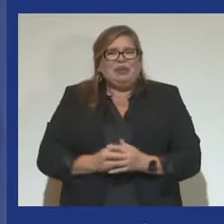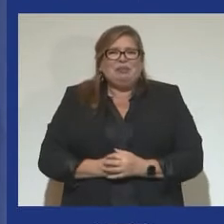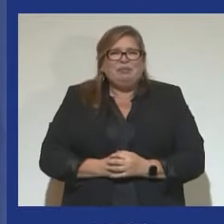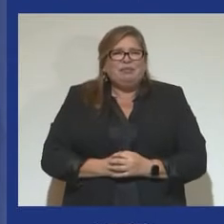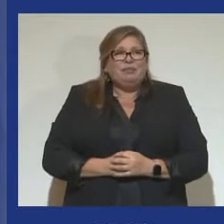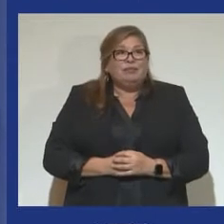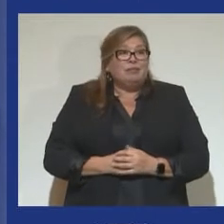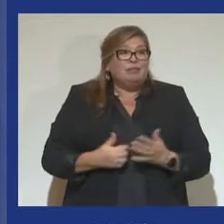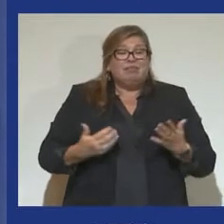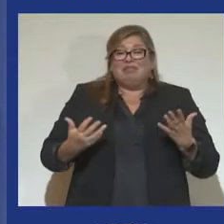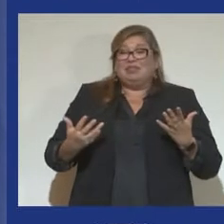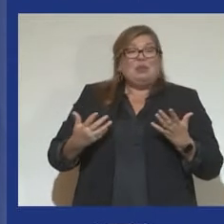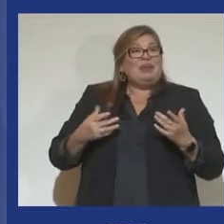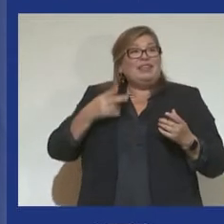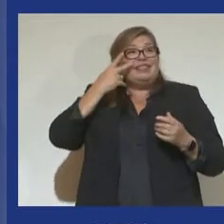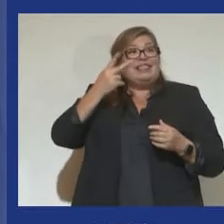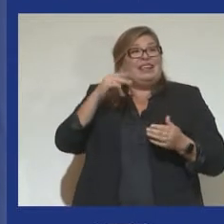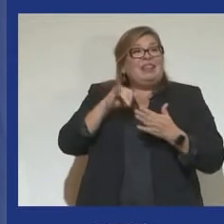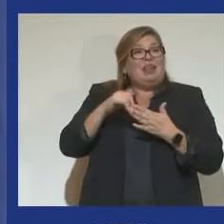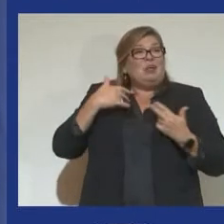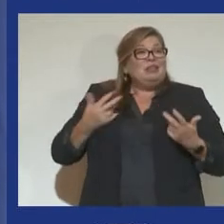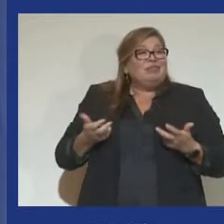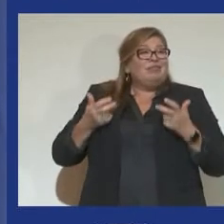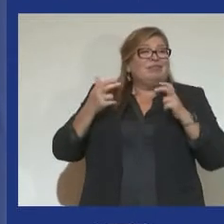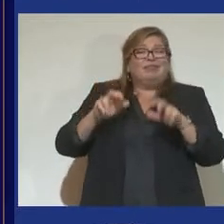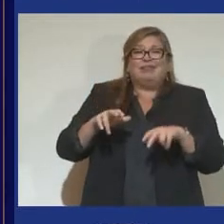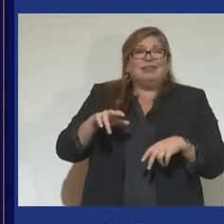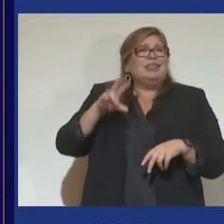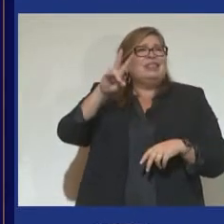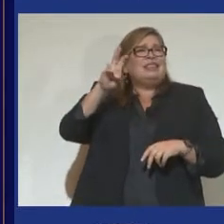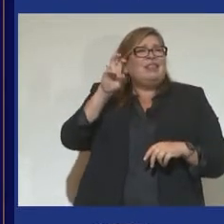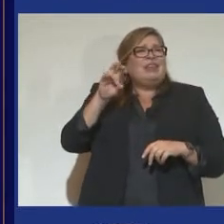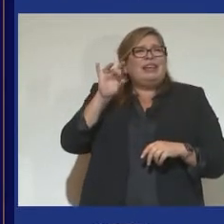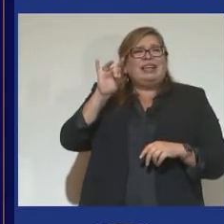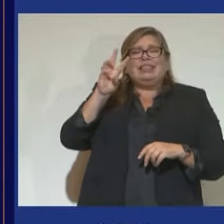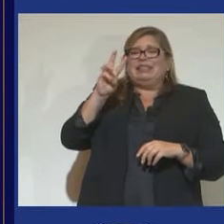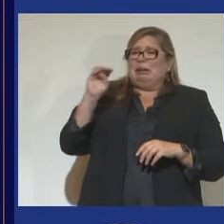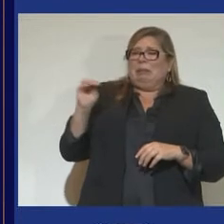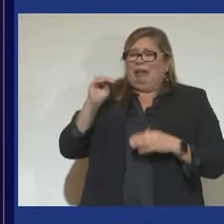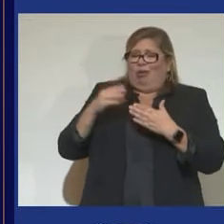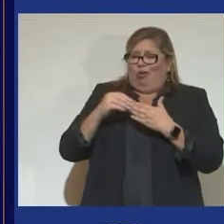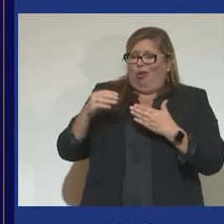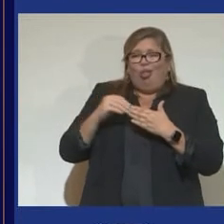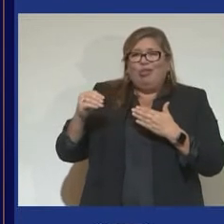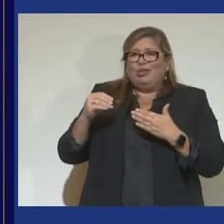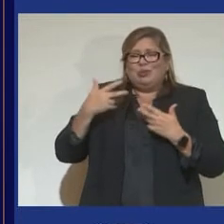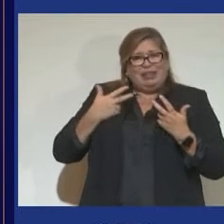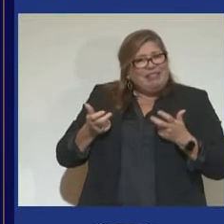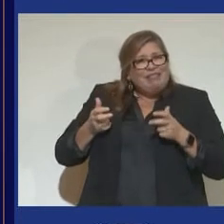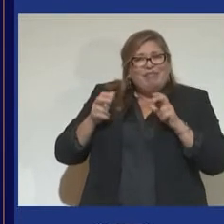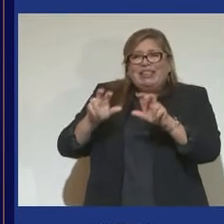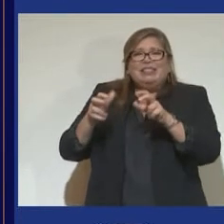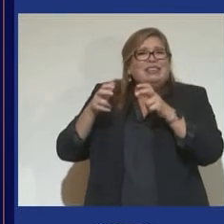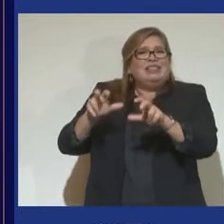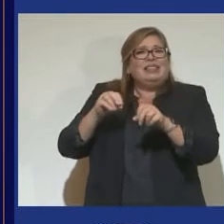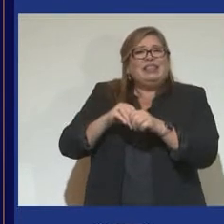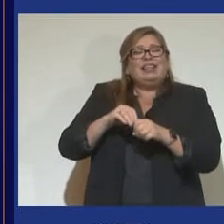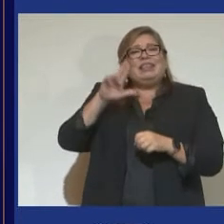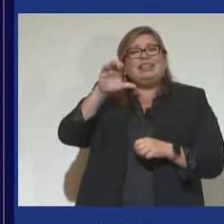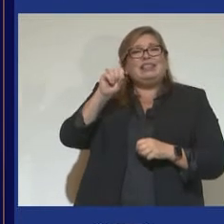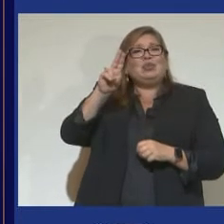viniendo 786 millones de dólares aquí mismo en inversiones esto es lo más impresionante aquí